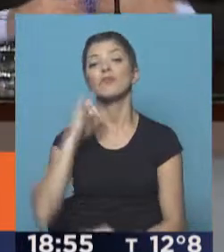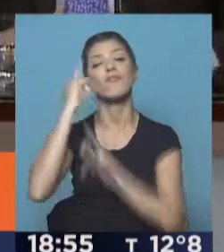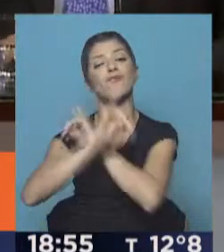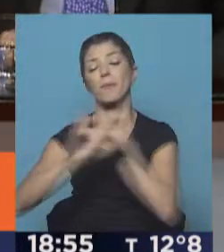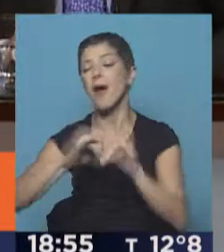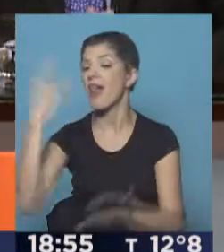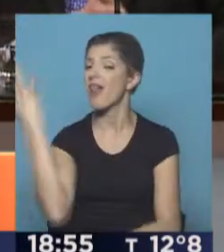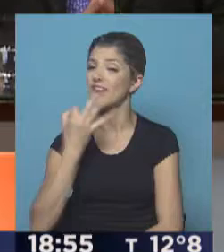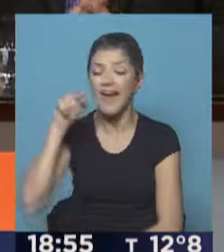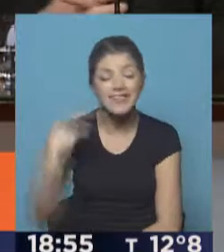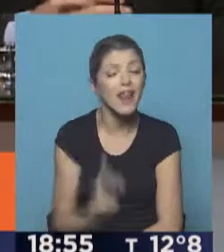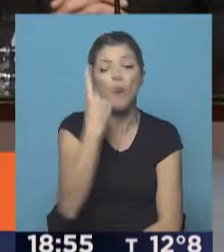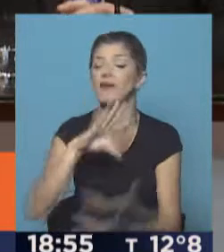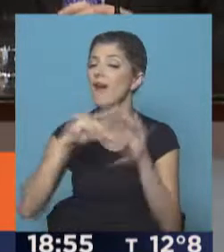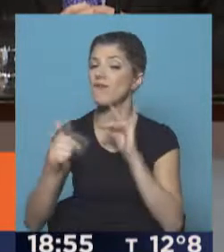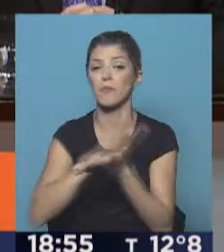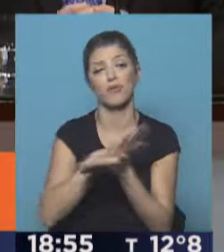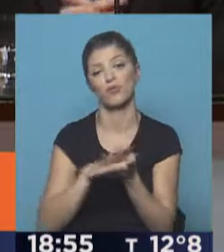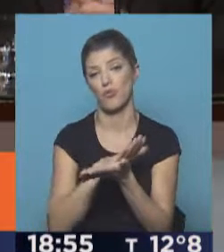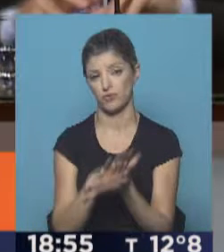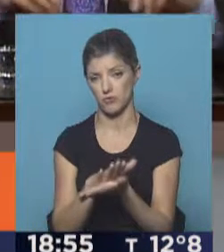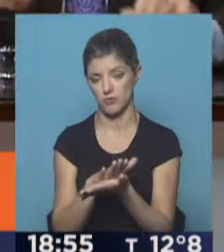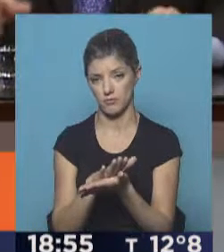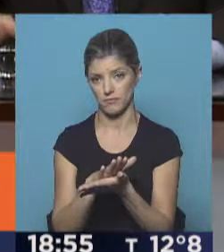que este era el único camino posible, de que este